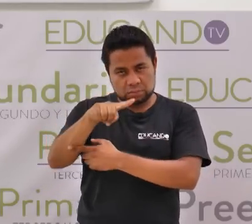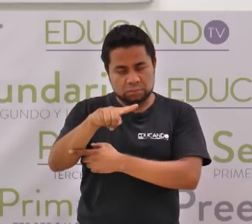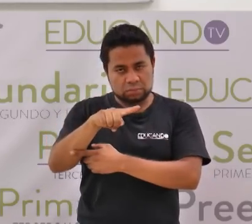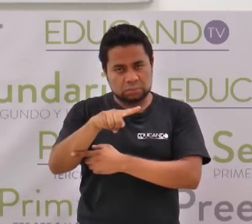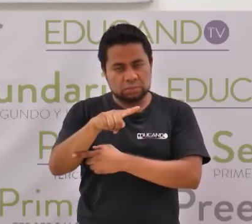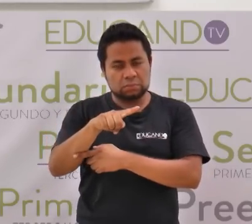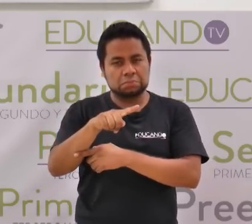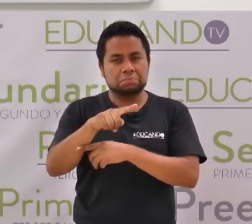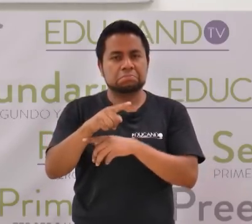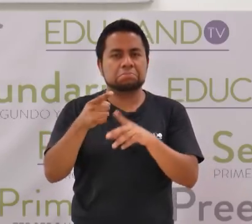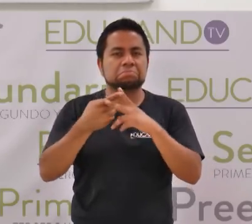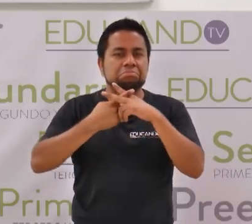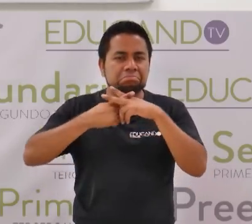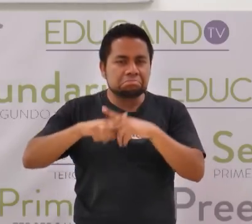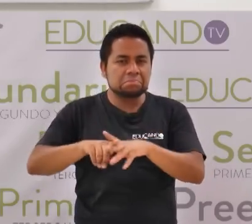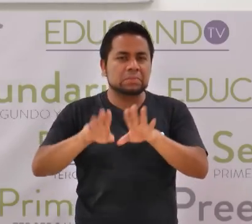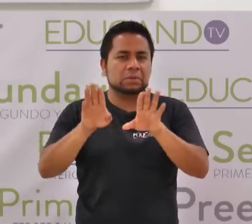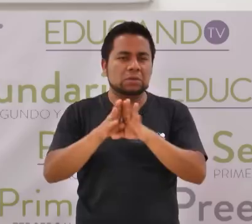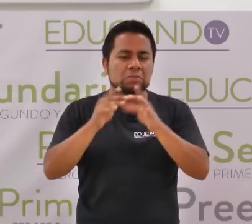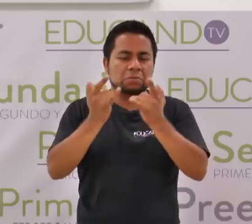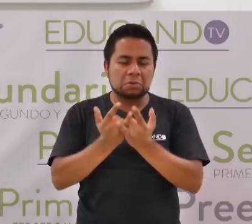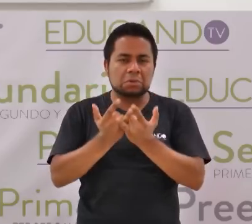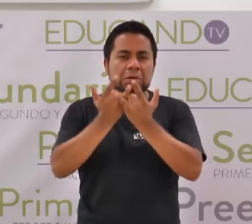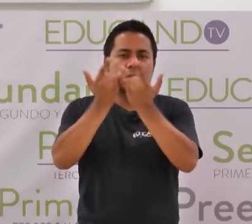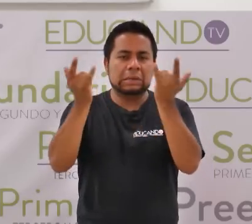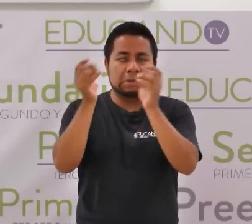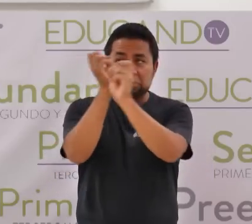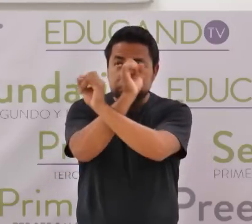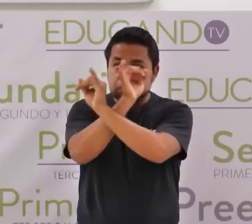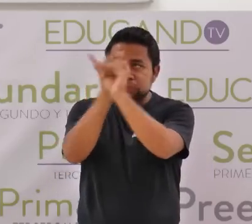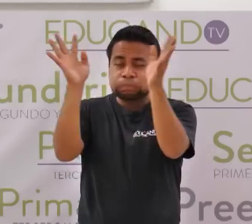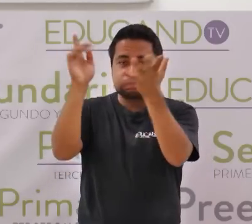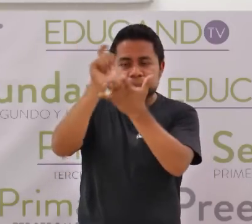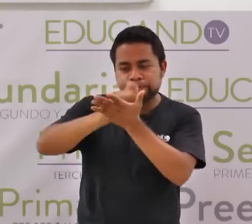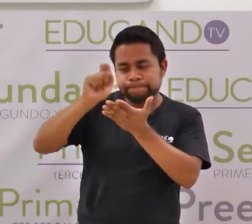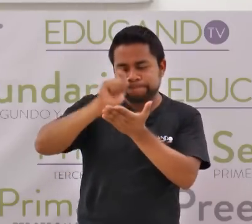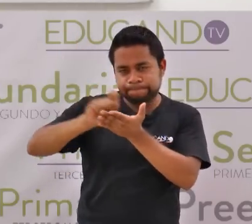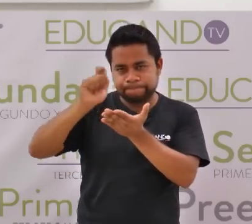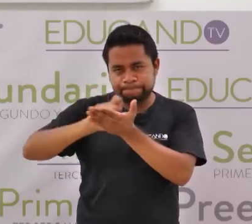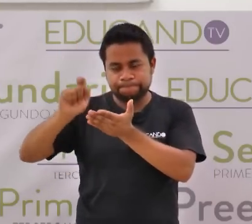cómo empezar a realizar